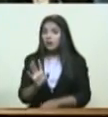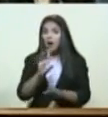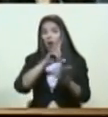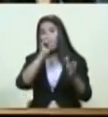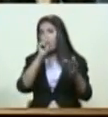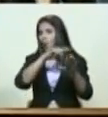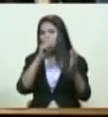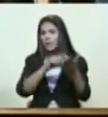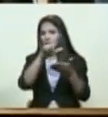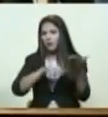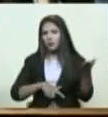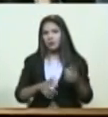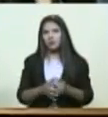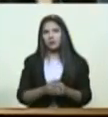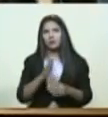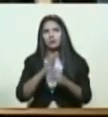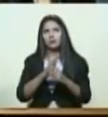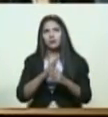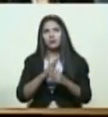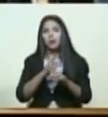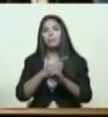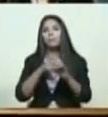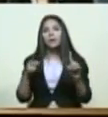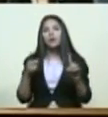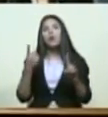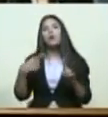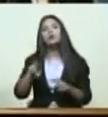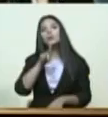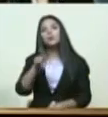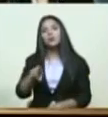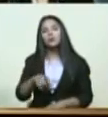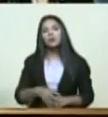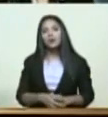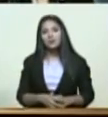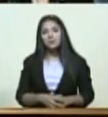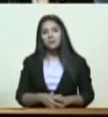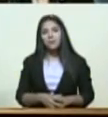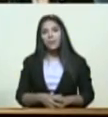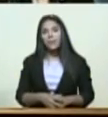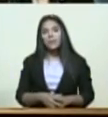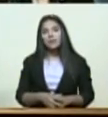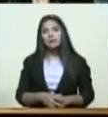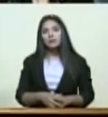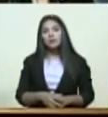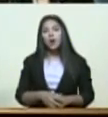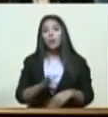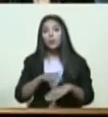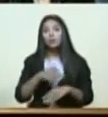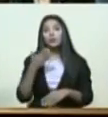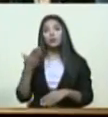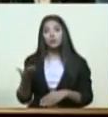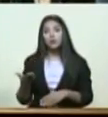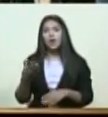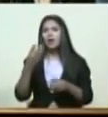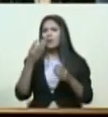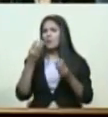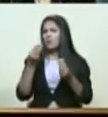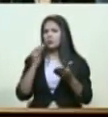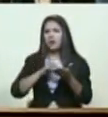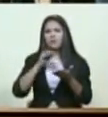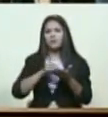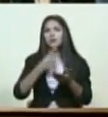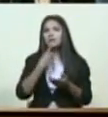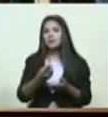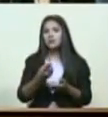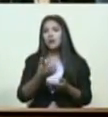listas anteriores. Pero por favor. Por otra parte, también quería hacerle esta consulta, ya que usted se ha referido en varias oportunidades a